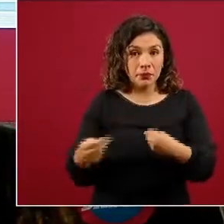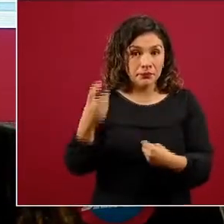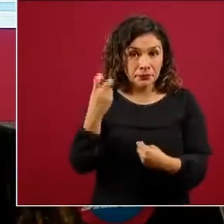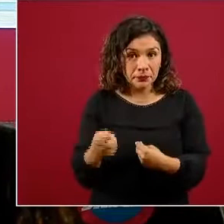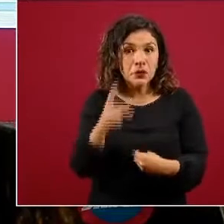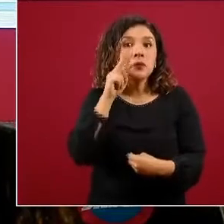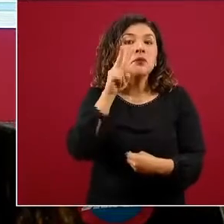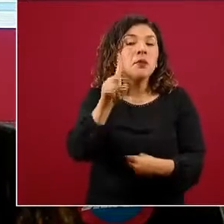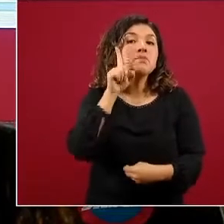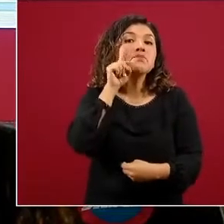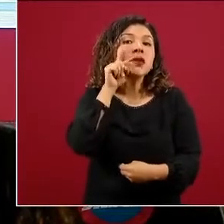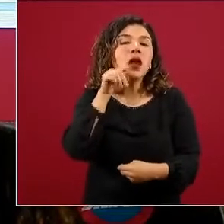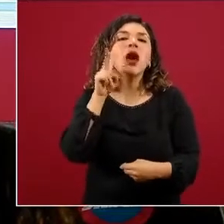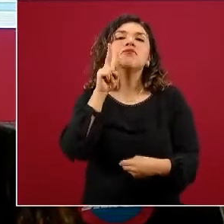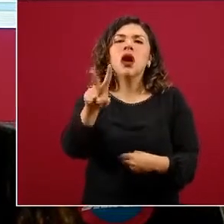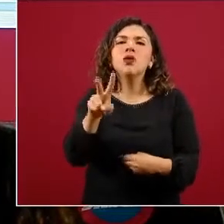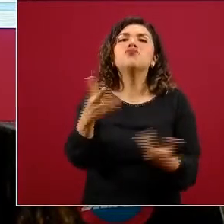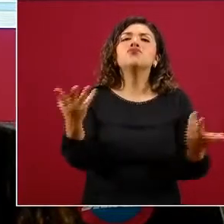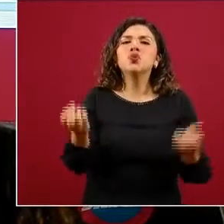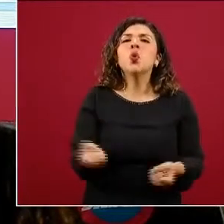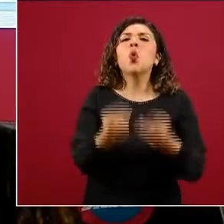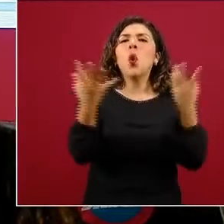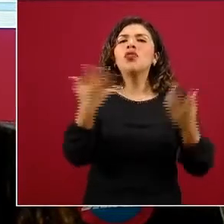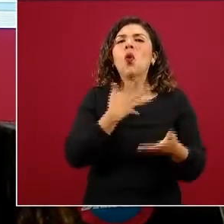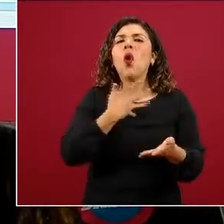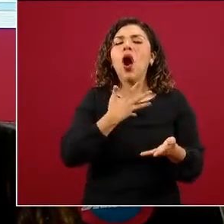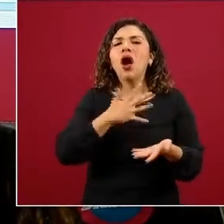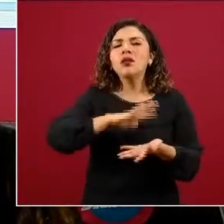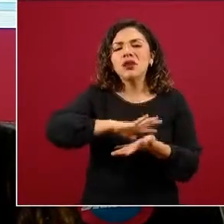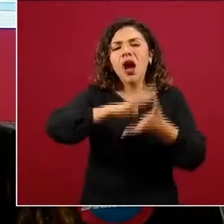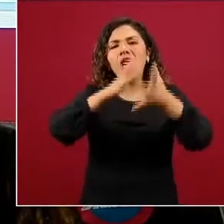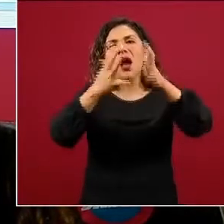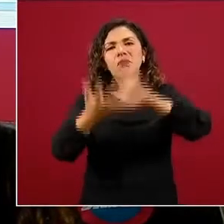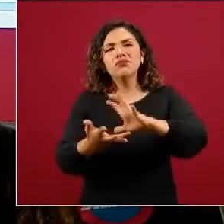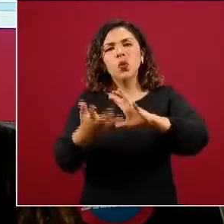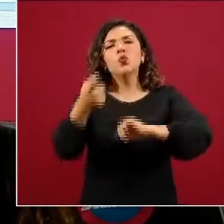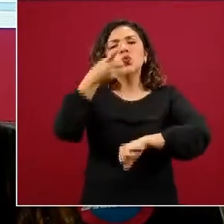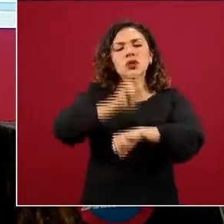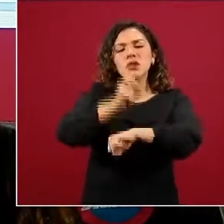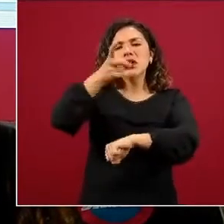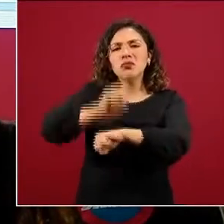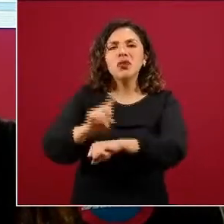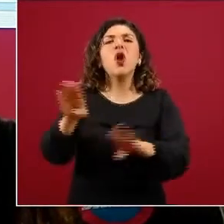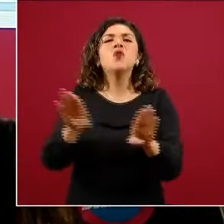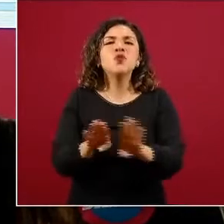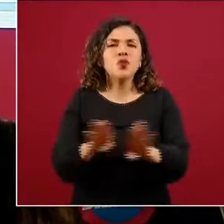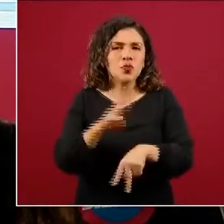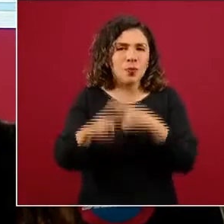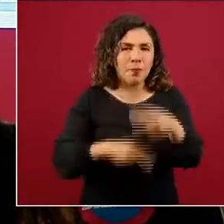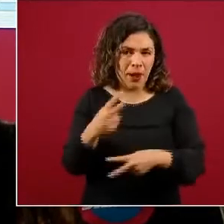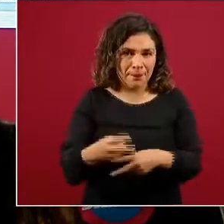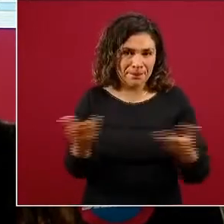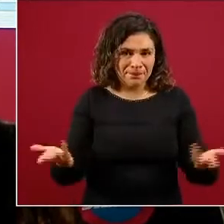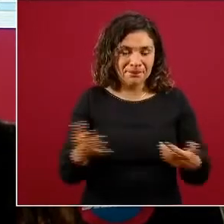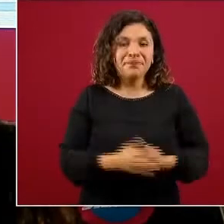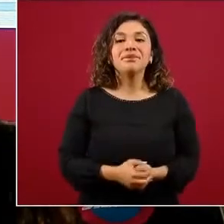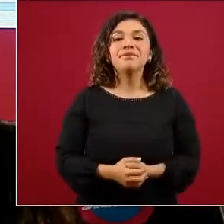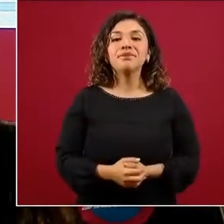veremos cuánto se está presentando el cambio por día. La siguiente.